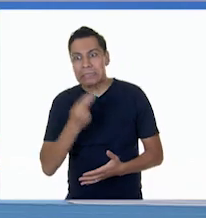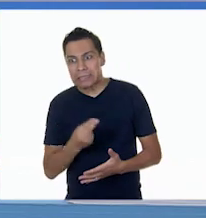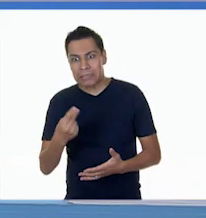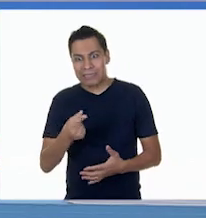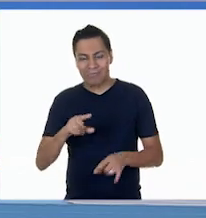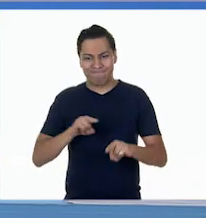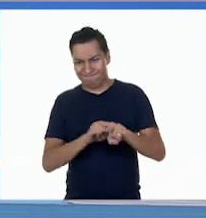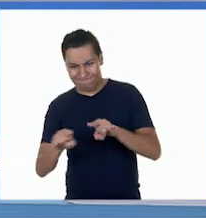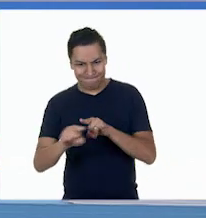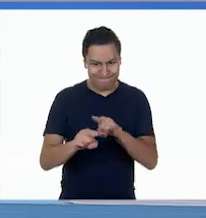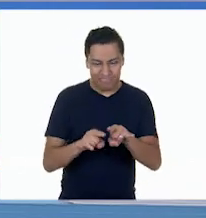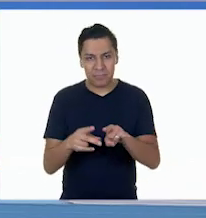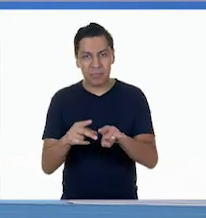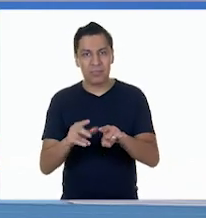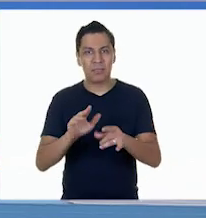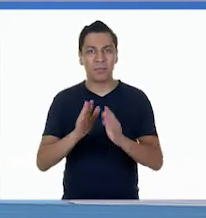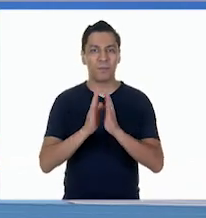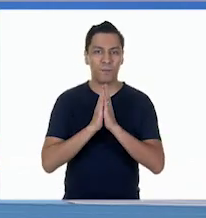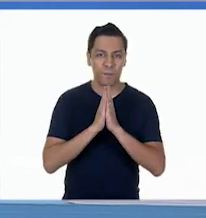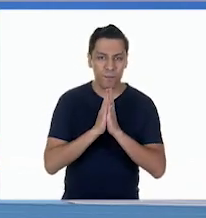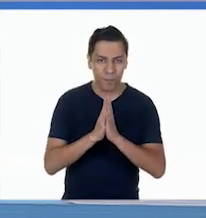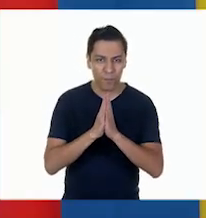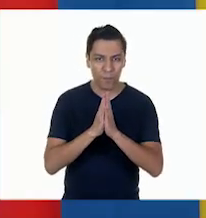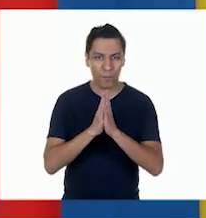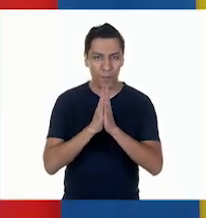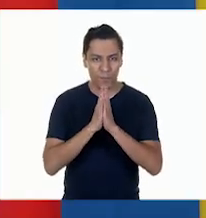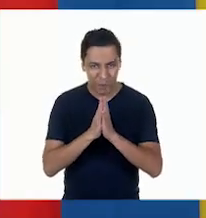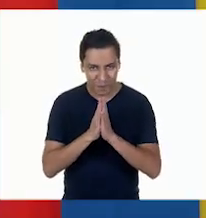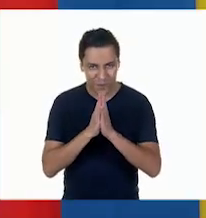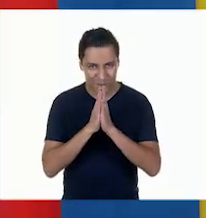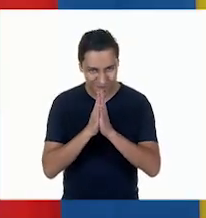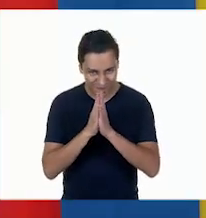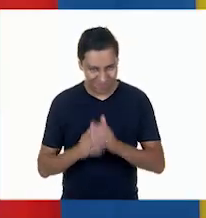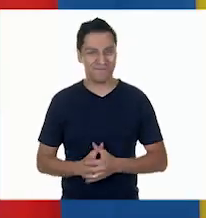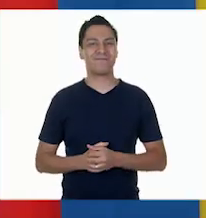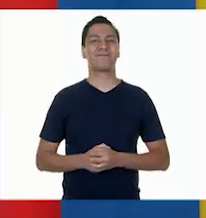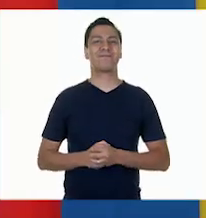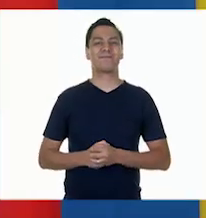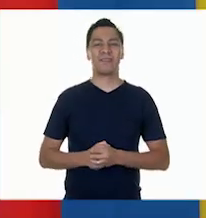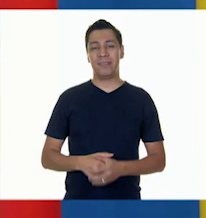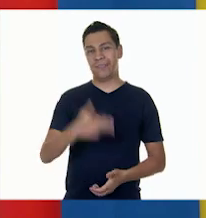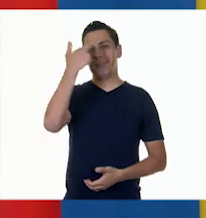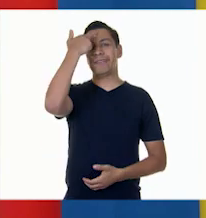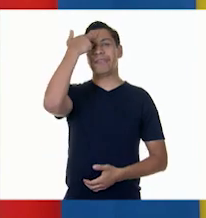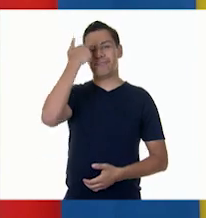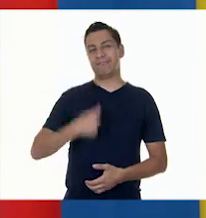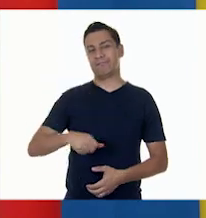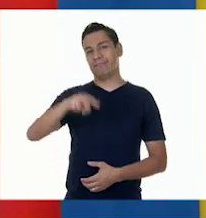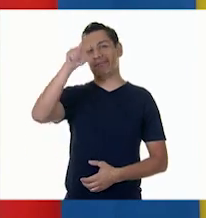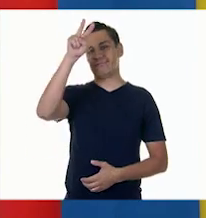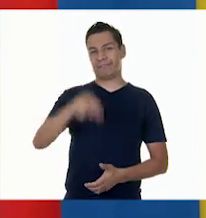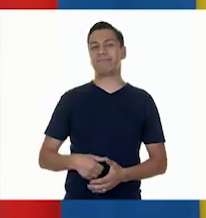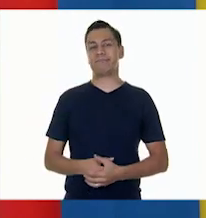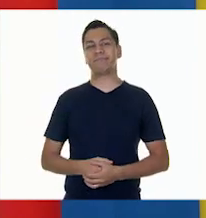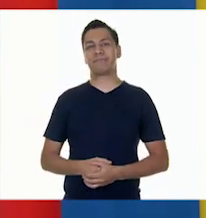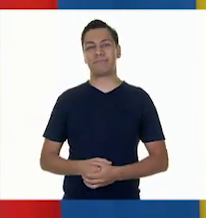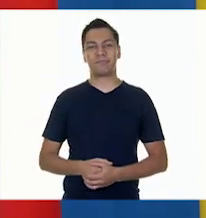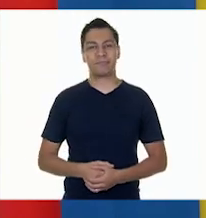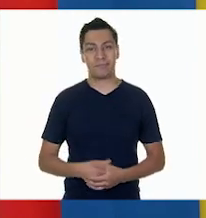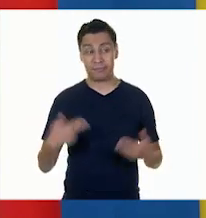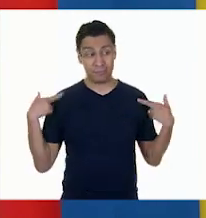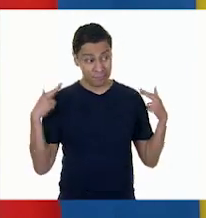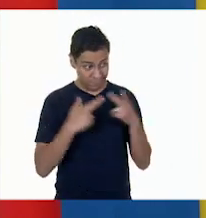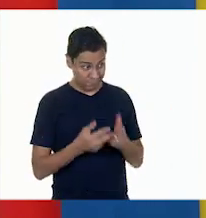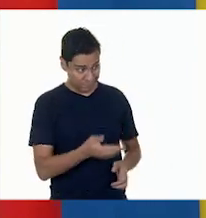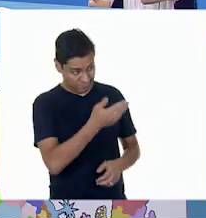urgencia. Por favor. Exactamente, Ale, tienen mucha razón. Y aprovechando, si me permite, maestra y